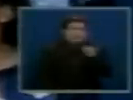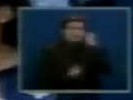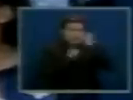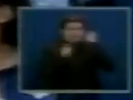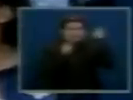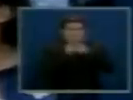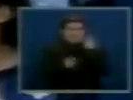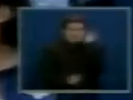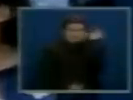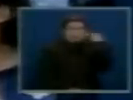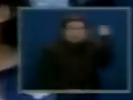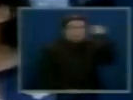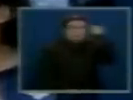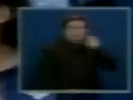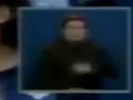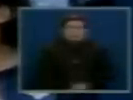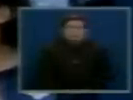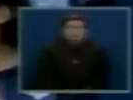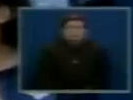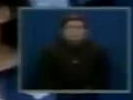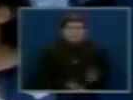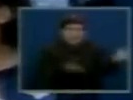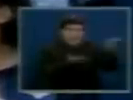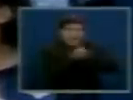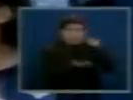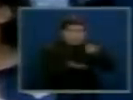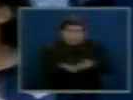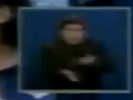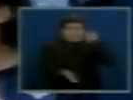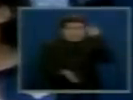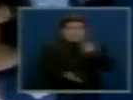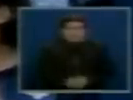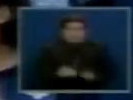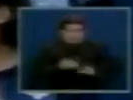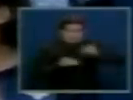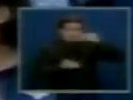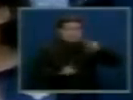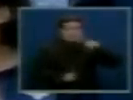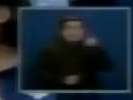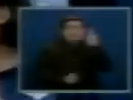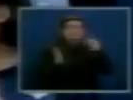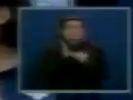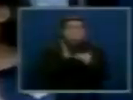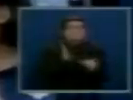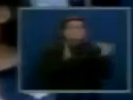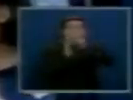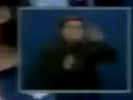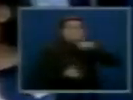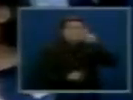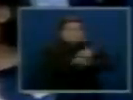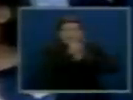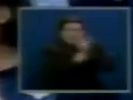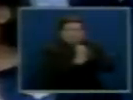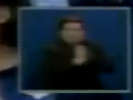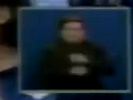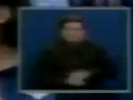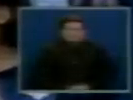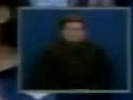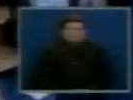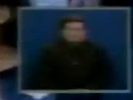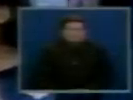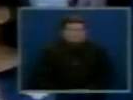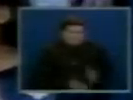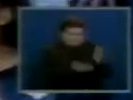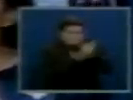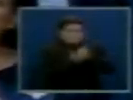lo entiende el gobierno, el ahorro en este rubro superará los 12.000 millones de colones por año. La austeridad en